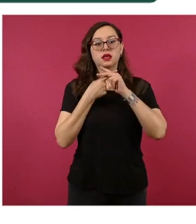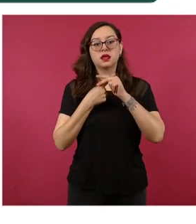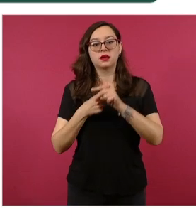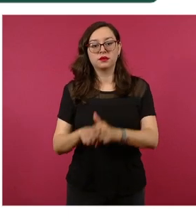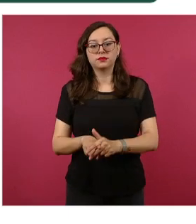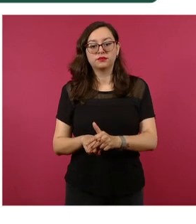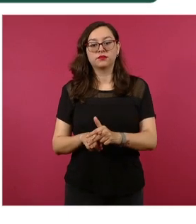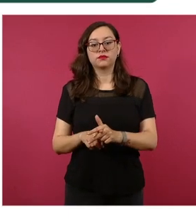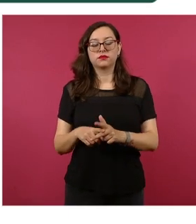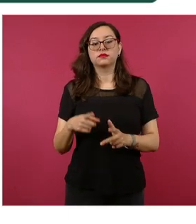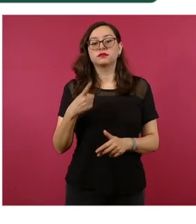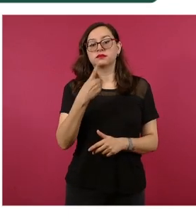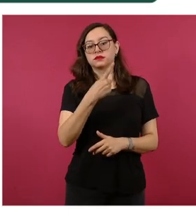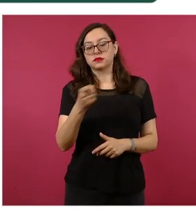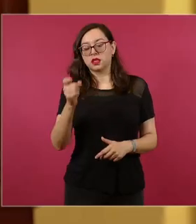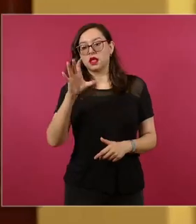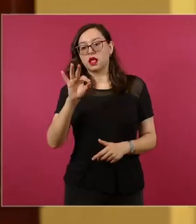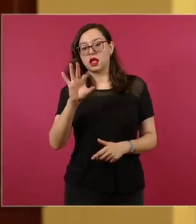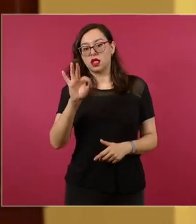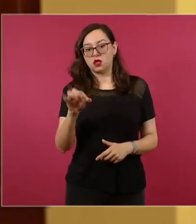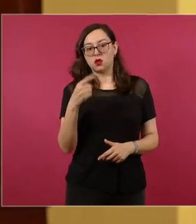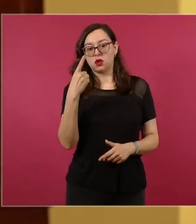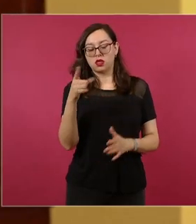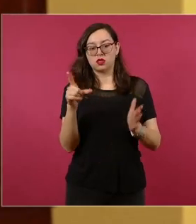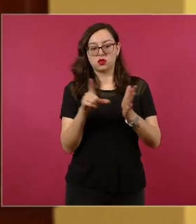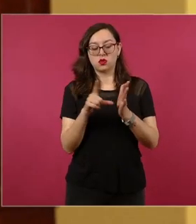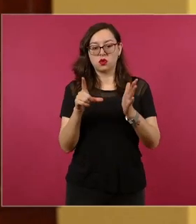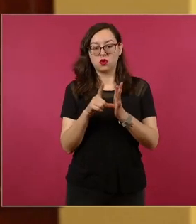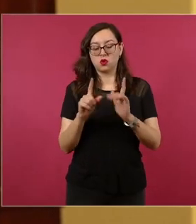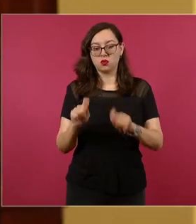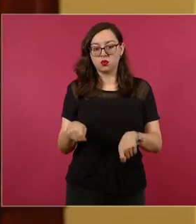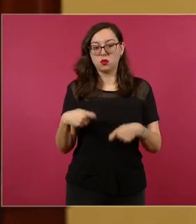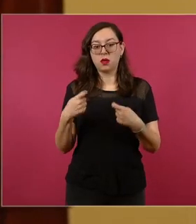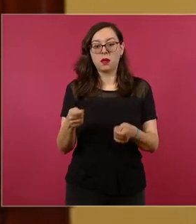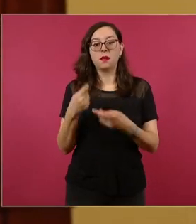de 141 tarjetas del Banco de